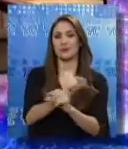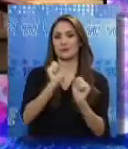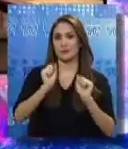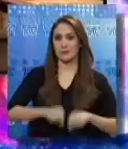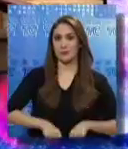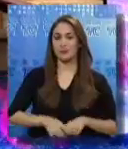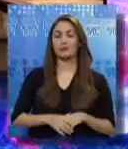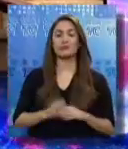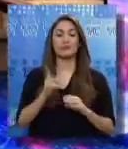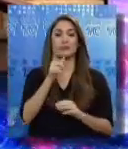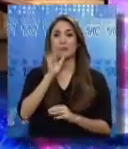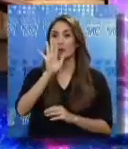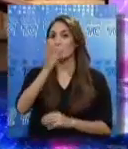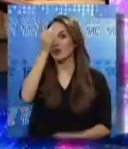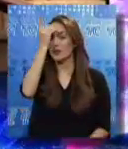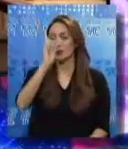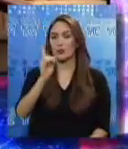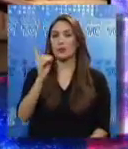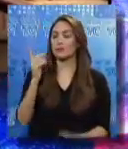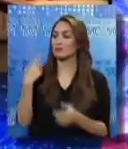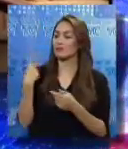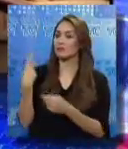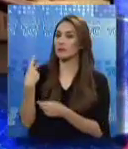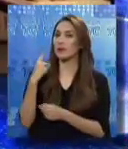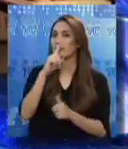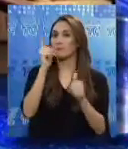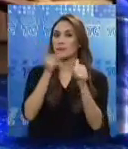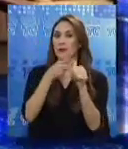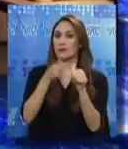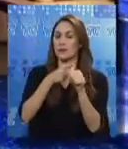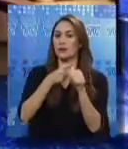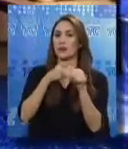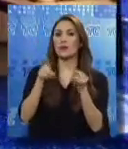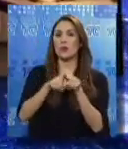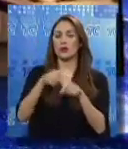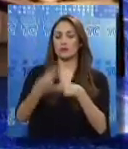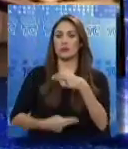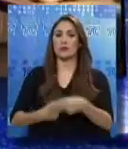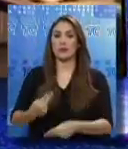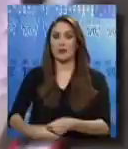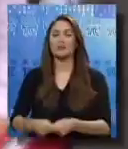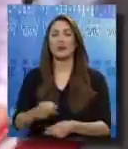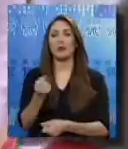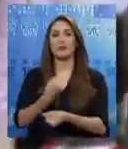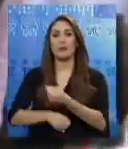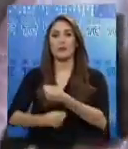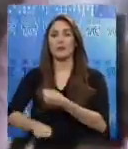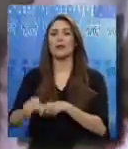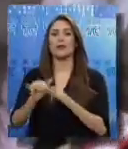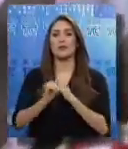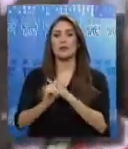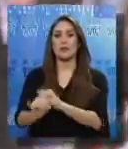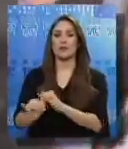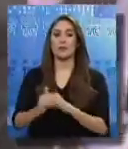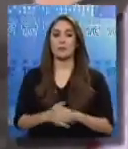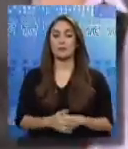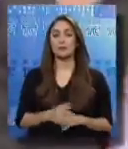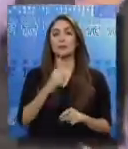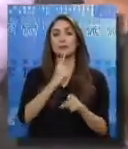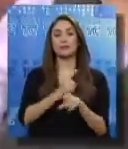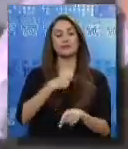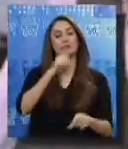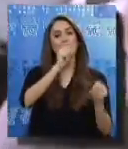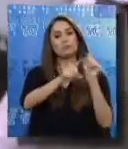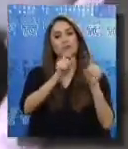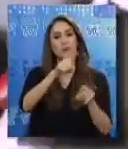de los apellidos que la pareja haya escogido para el primer hijo regirá para el resto de la descendencia de este vínculo. En las calles, mujeres consultadas ven